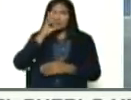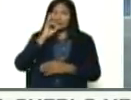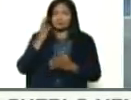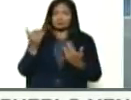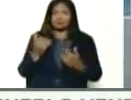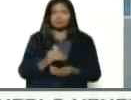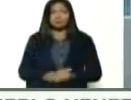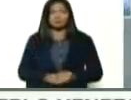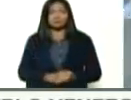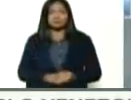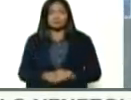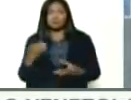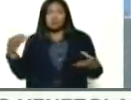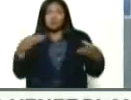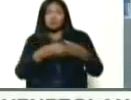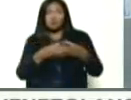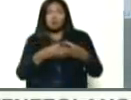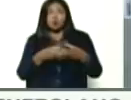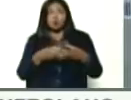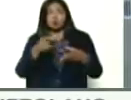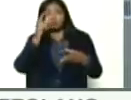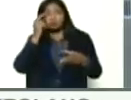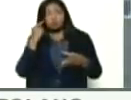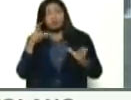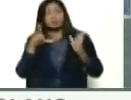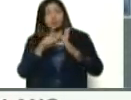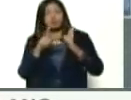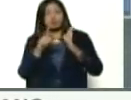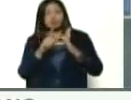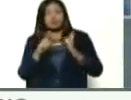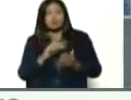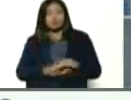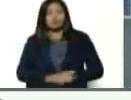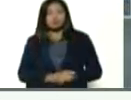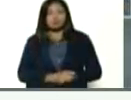estos días que estuve reunido con los muchachos de los liceos